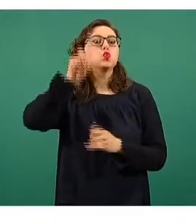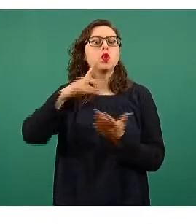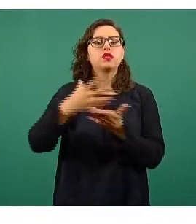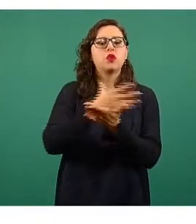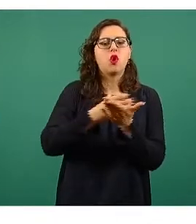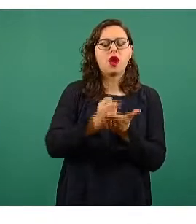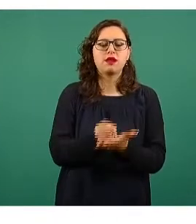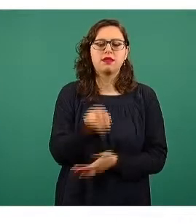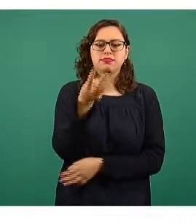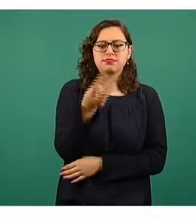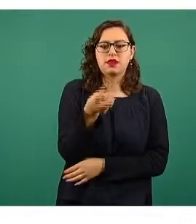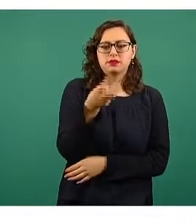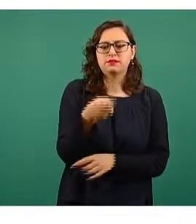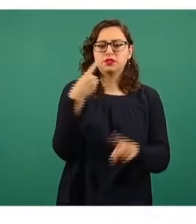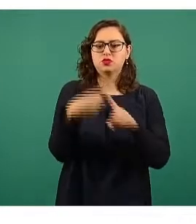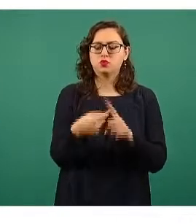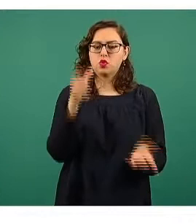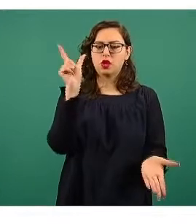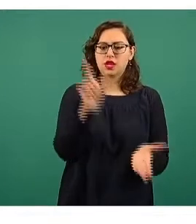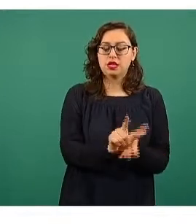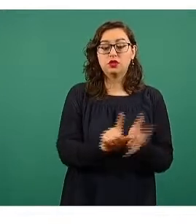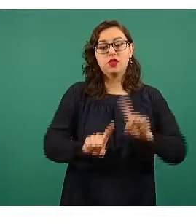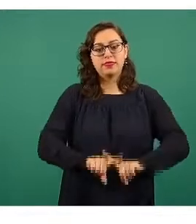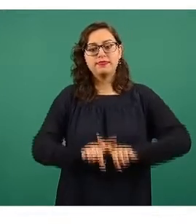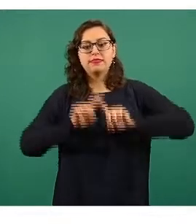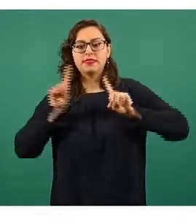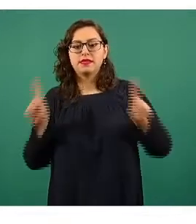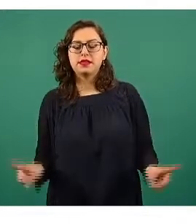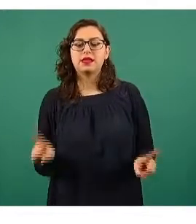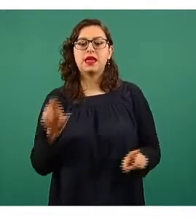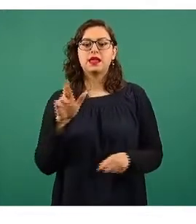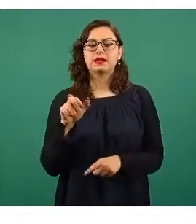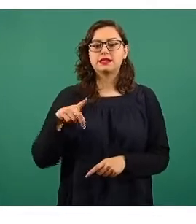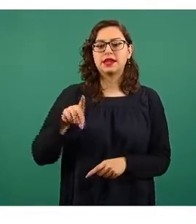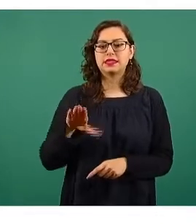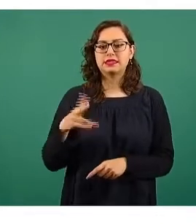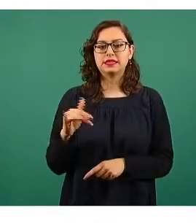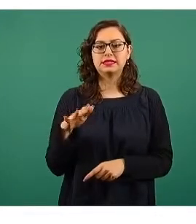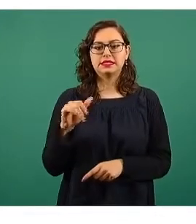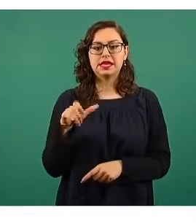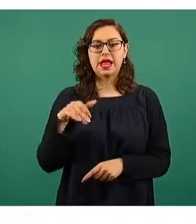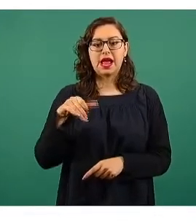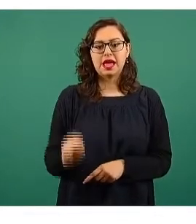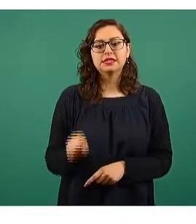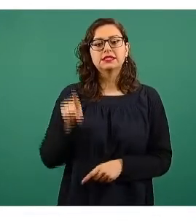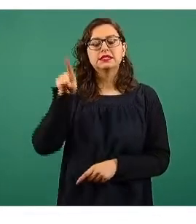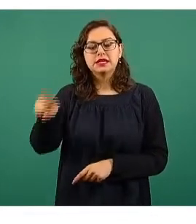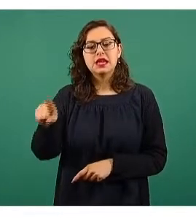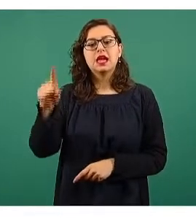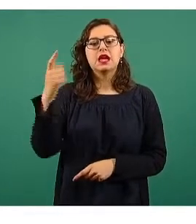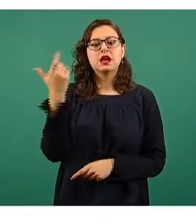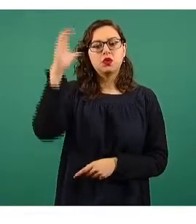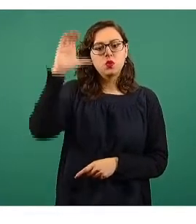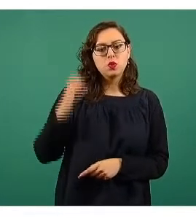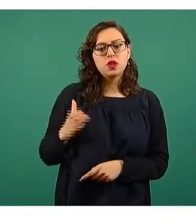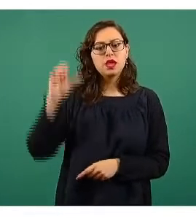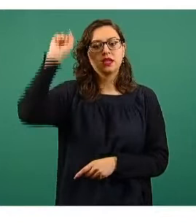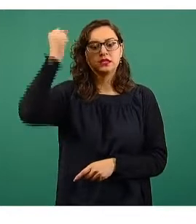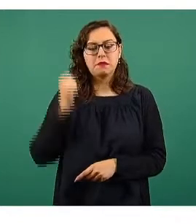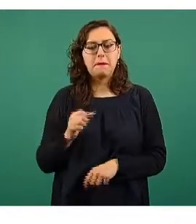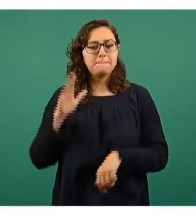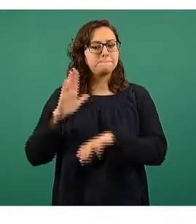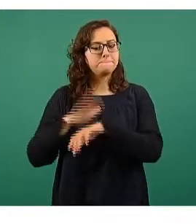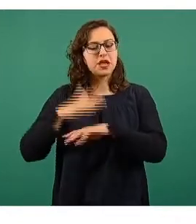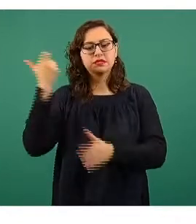32 centavos de margen, mientras que Rendechicas en Culiacán, Sinaloa, tiene el precio más bajo, 18 pesos